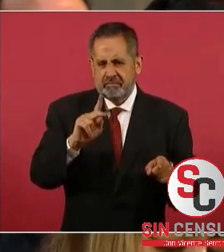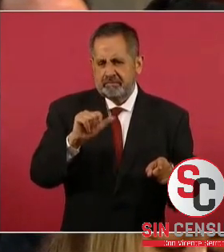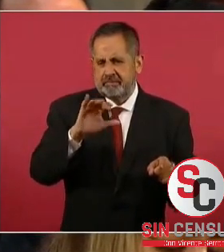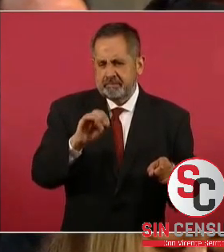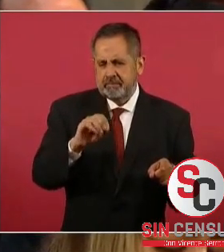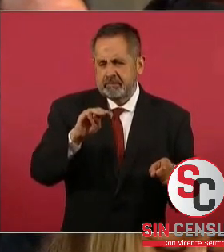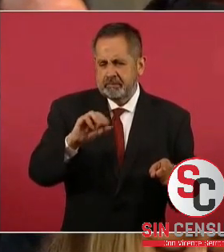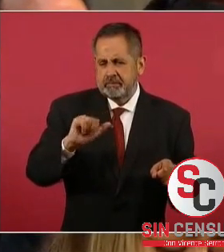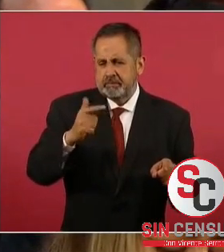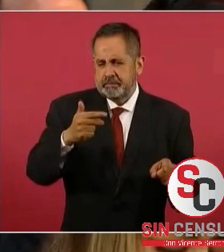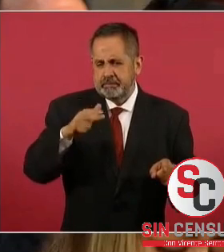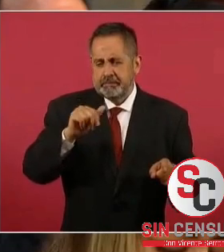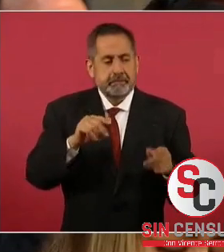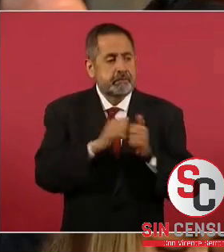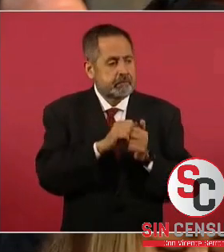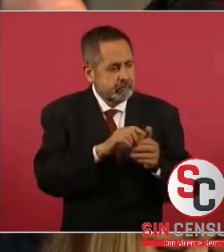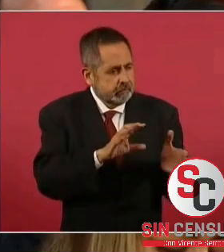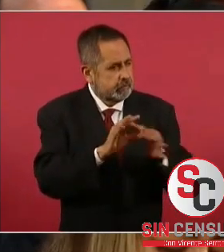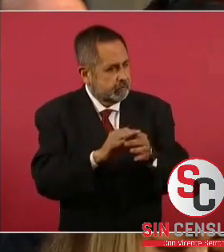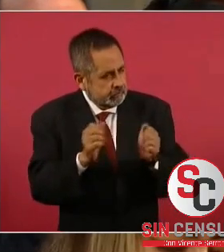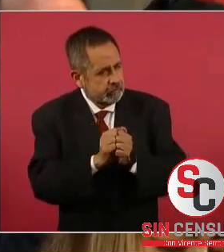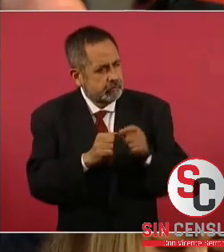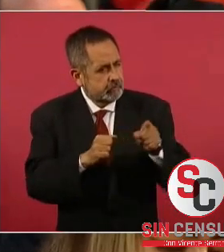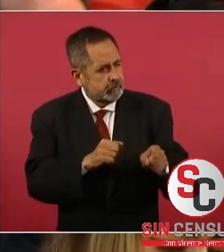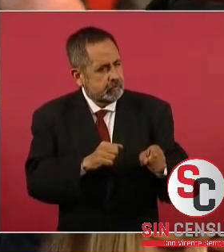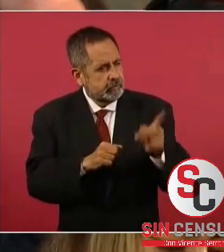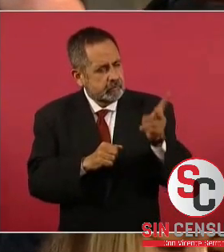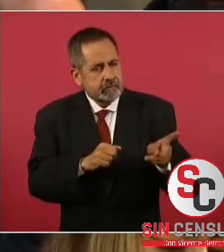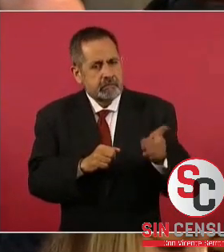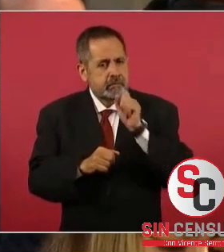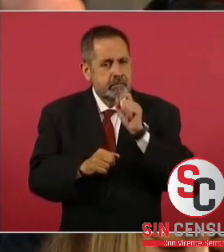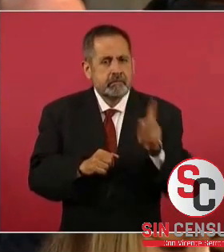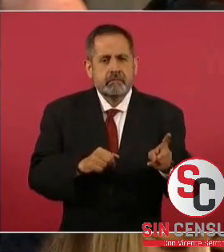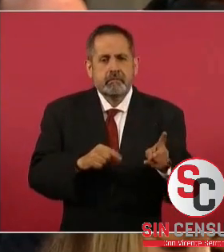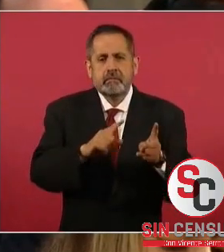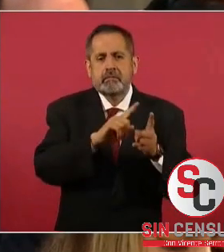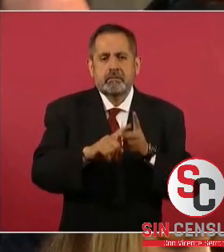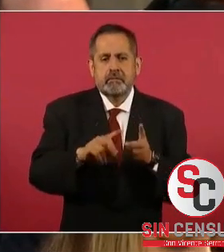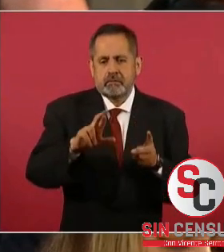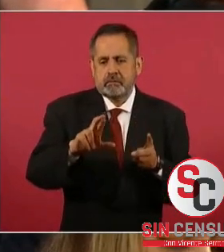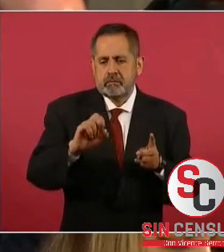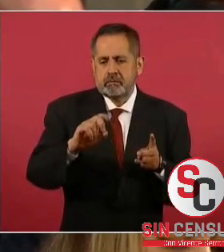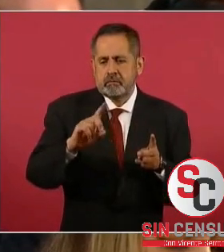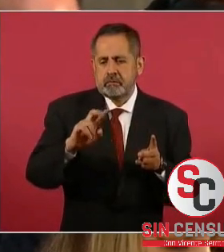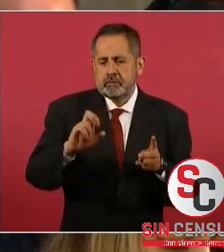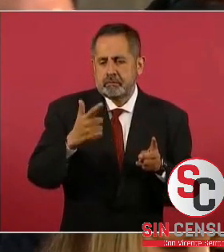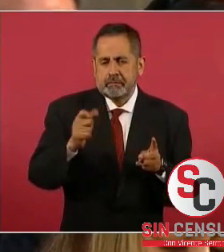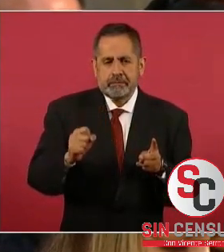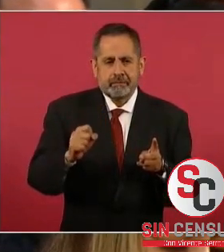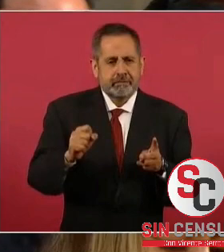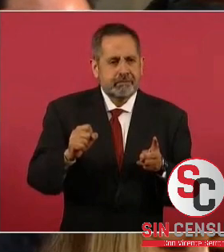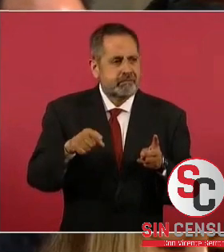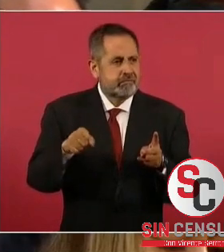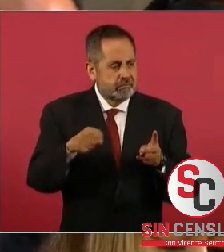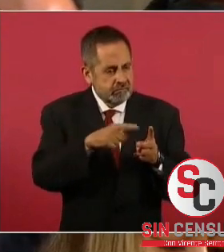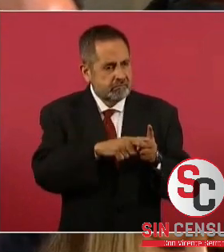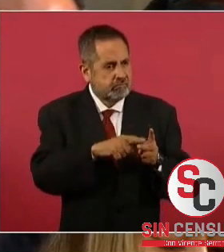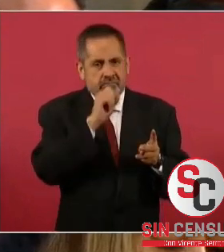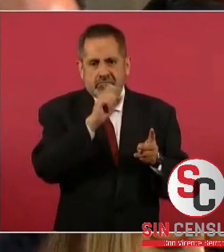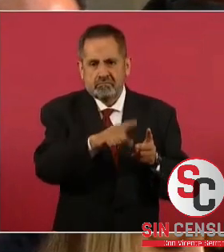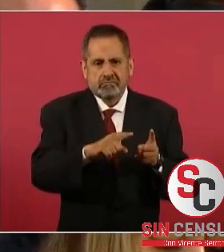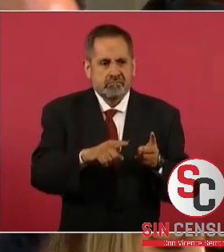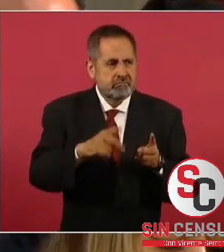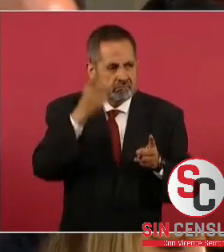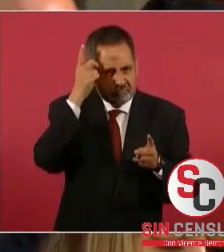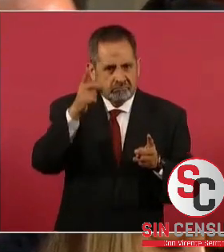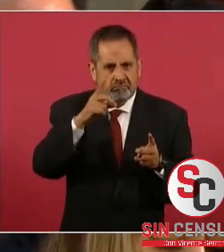vínculo financiero, por supuesto, en los dos casos, con los Rodríguez Borgio, que también son parte de